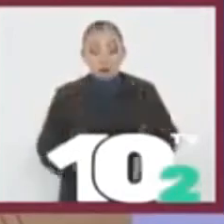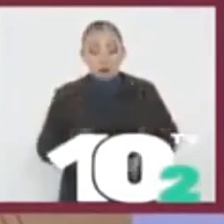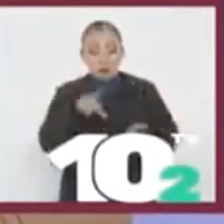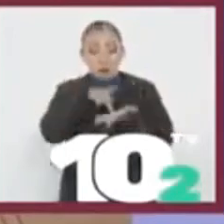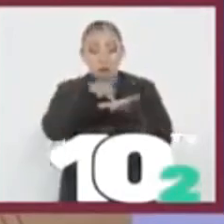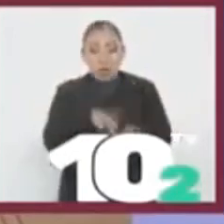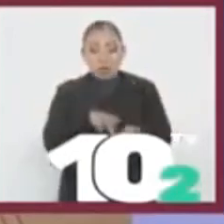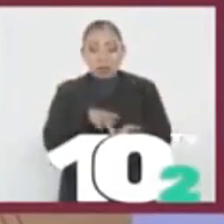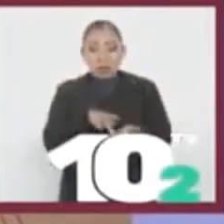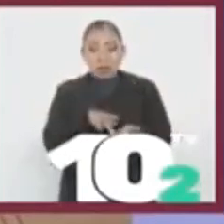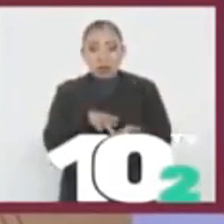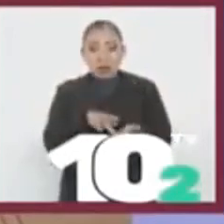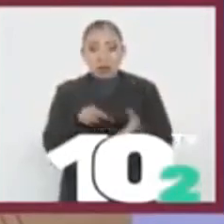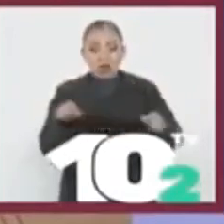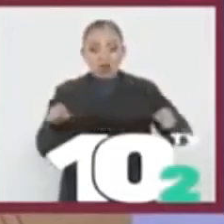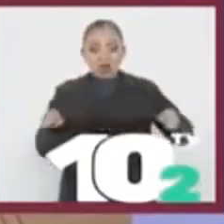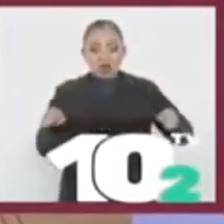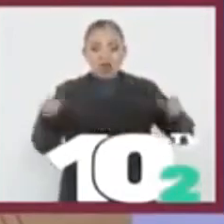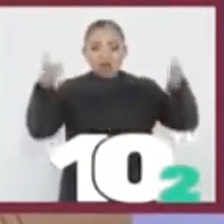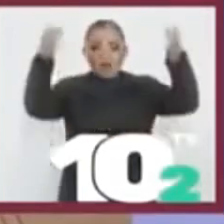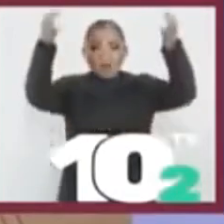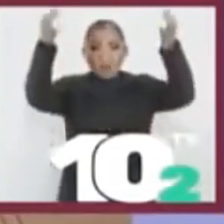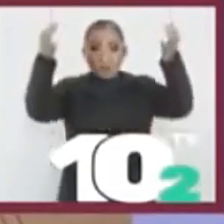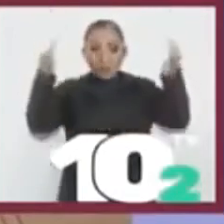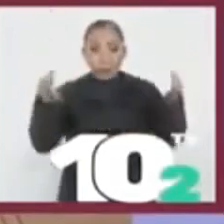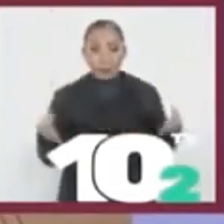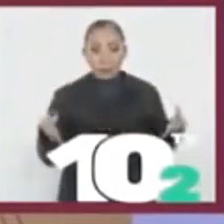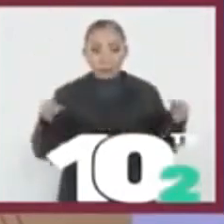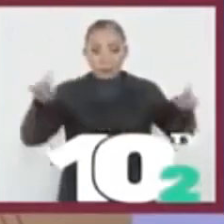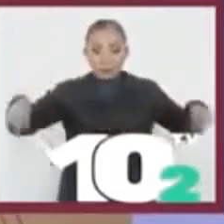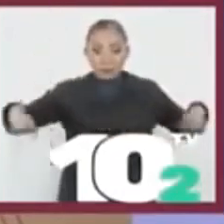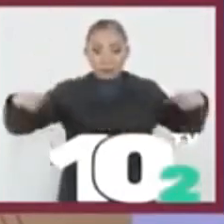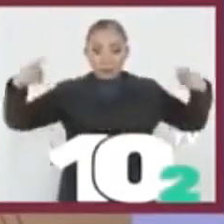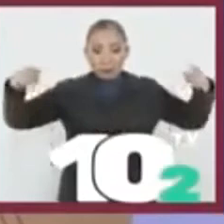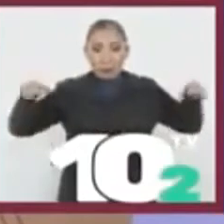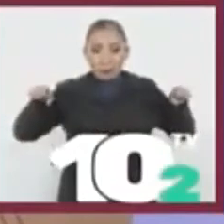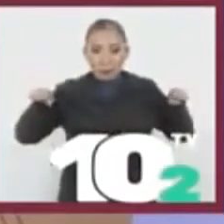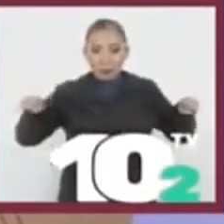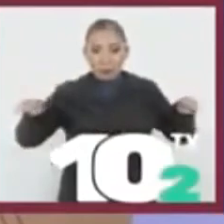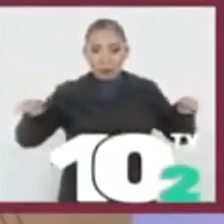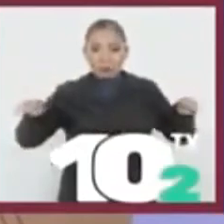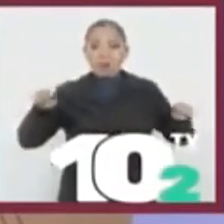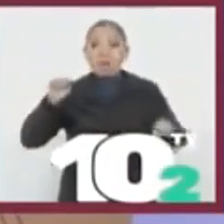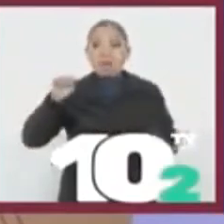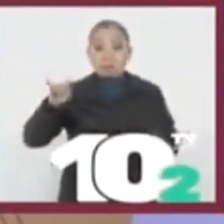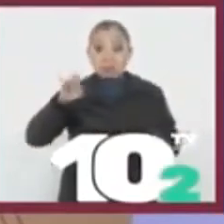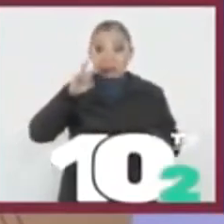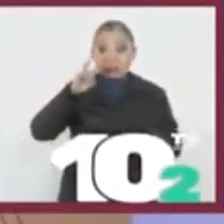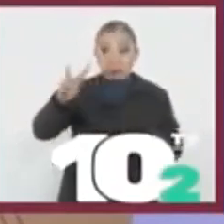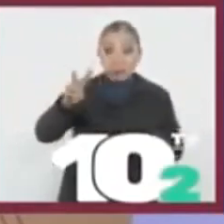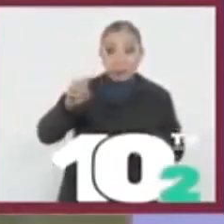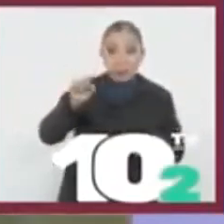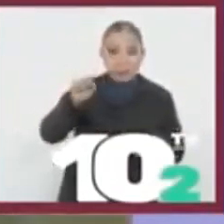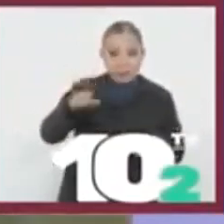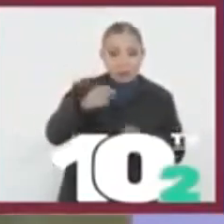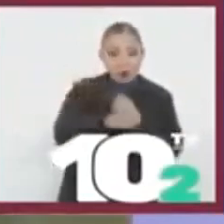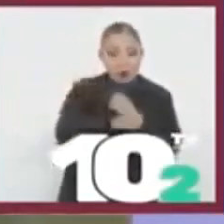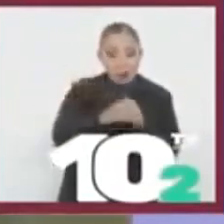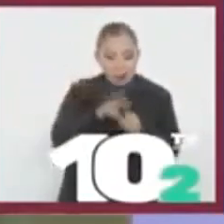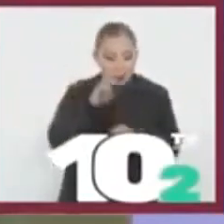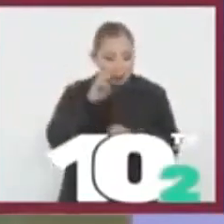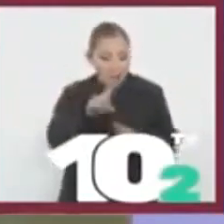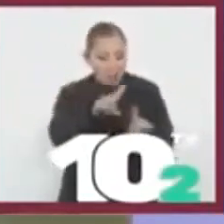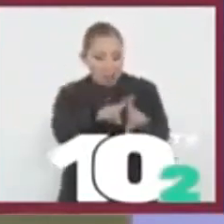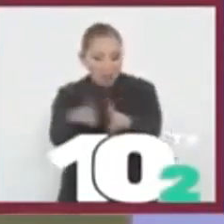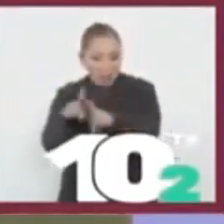de su propio peso y la tensión de las cuerdas que sostienen las argollas. En efecto, en un mismo objeto